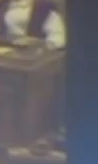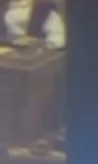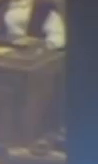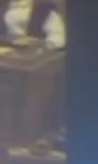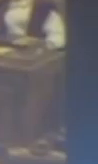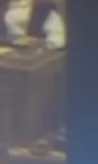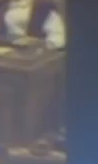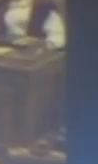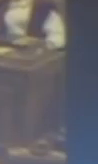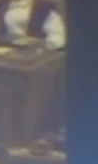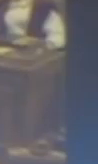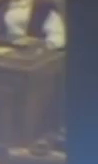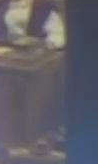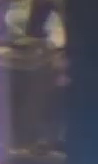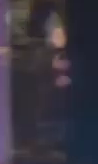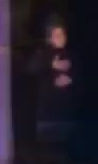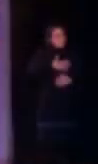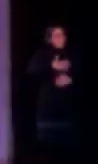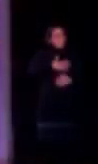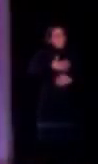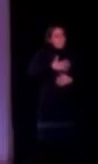claramente, en mi opinión,